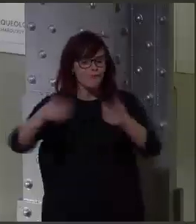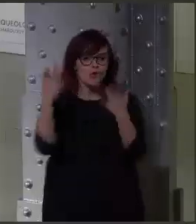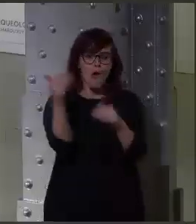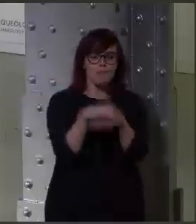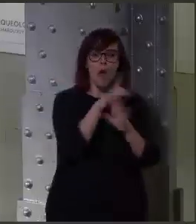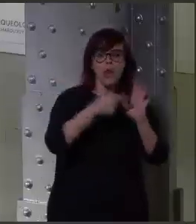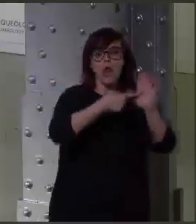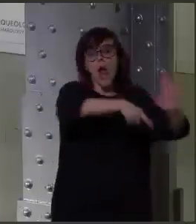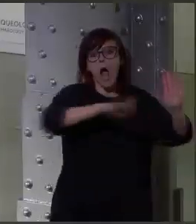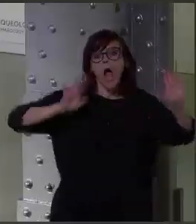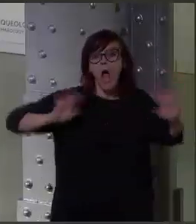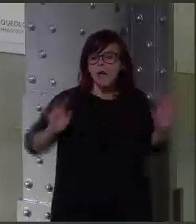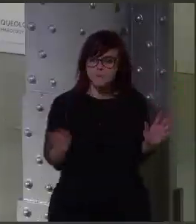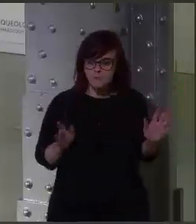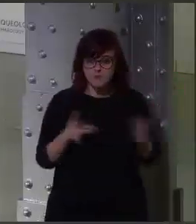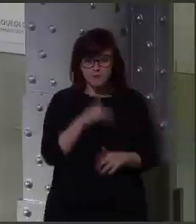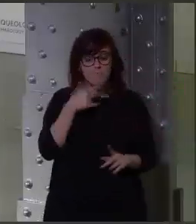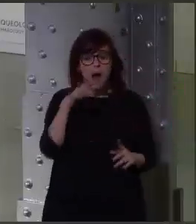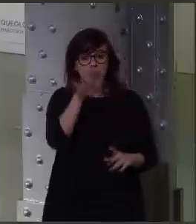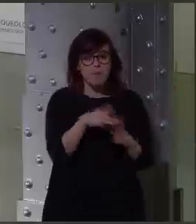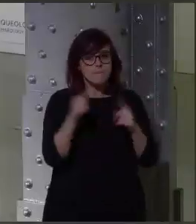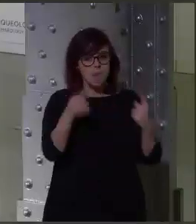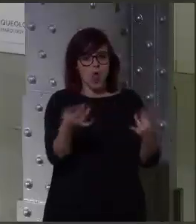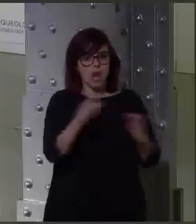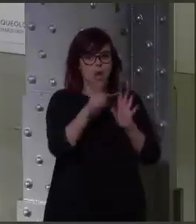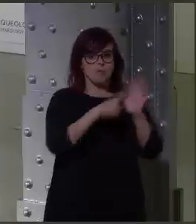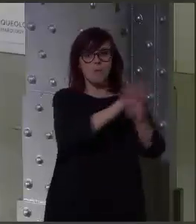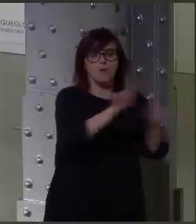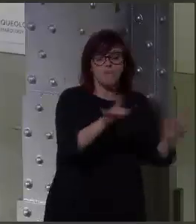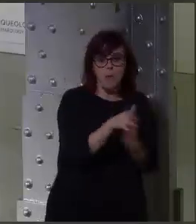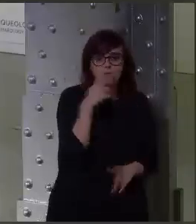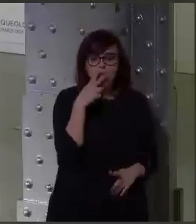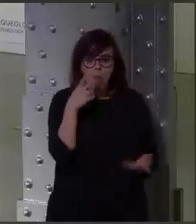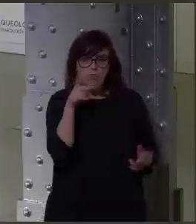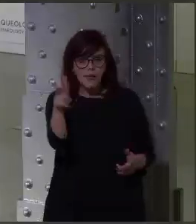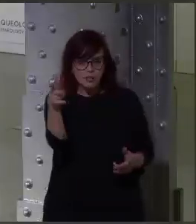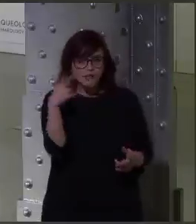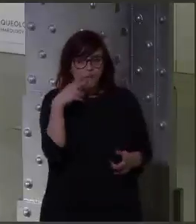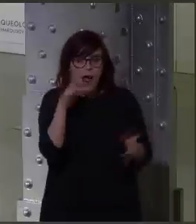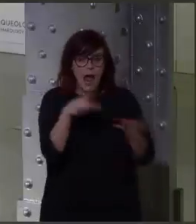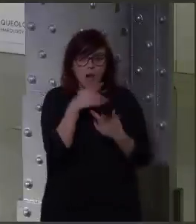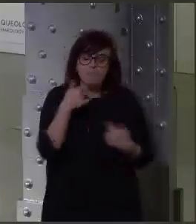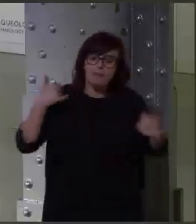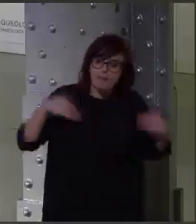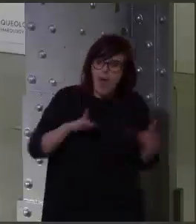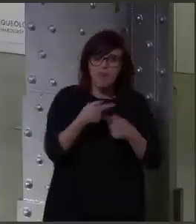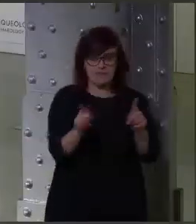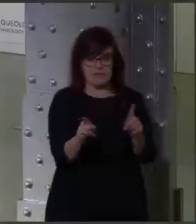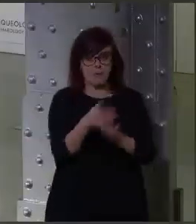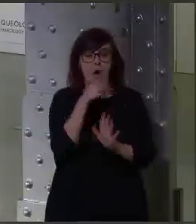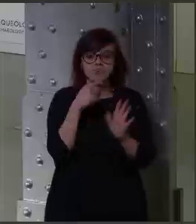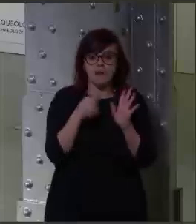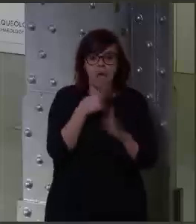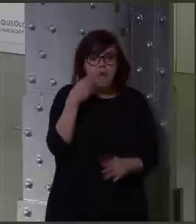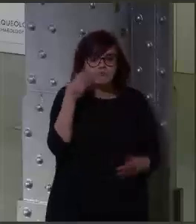ya estamos educados. Las personas que fuman y tienen todo el derecho a fumar ya no lo harían como lo hacían antes,